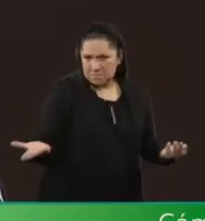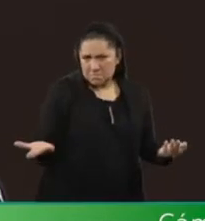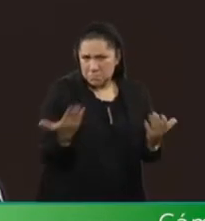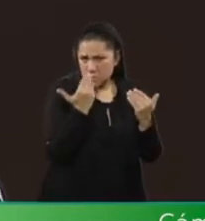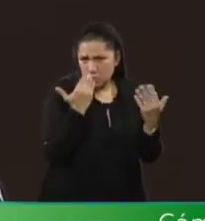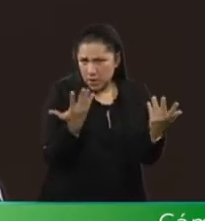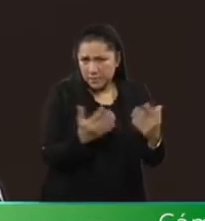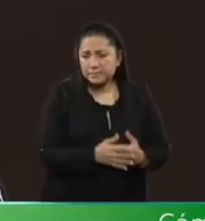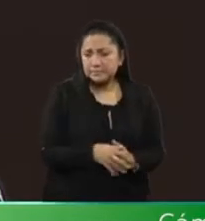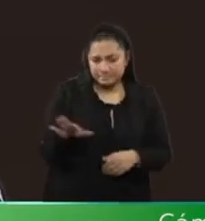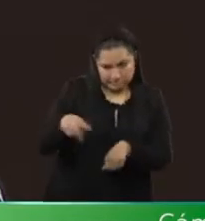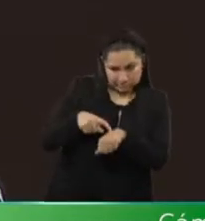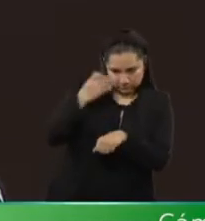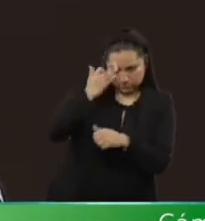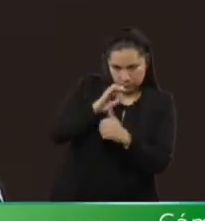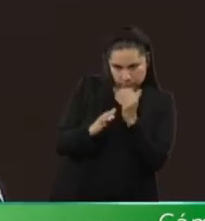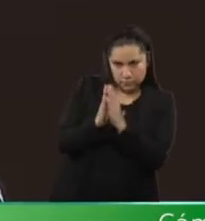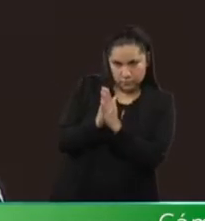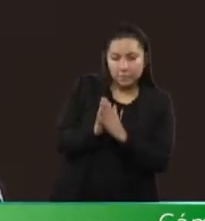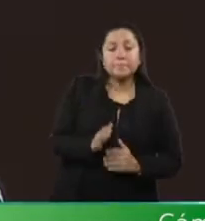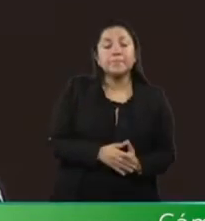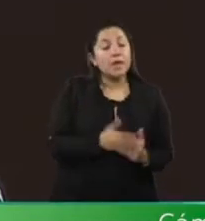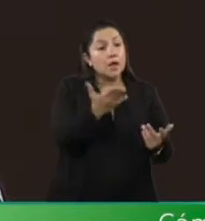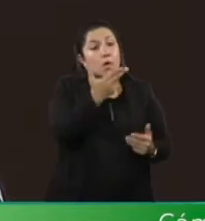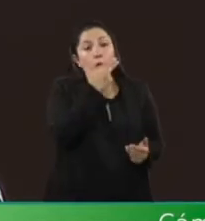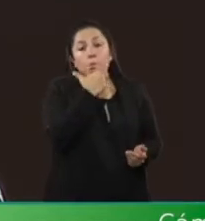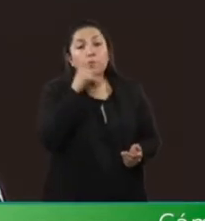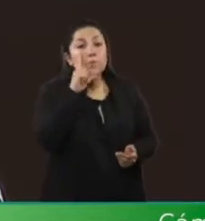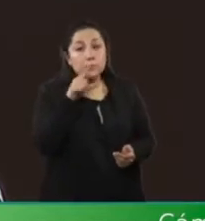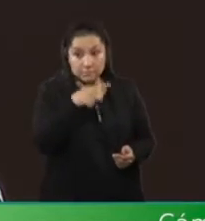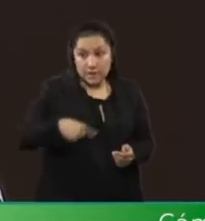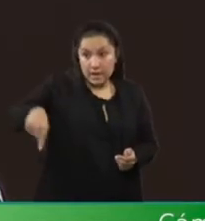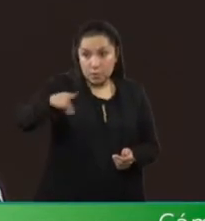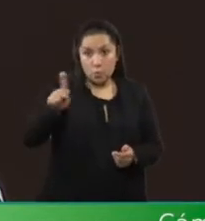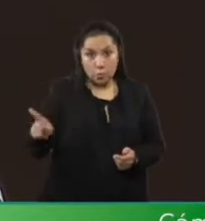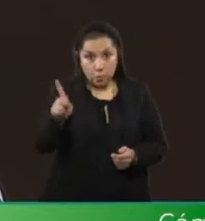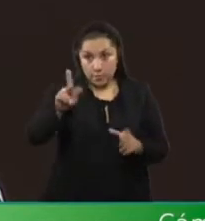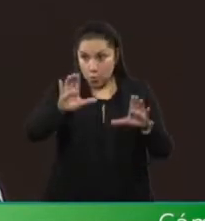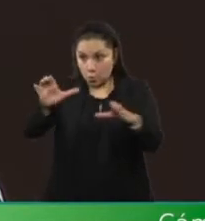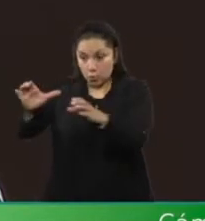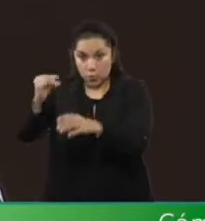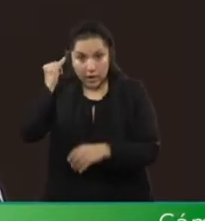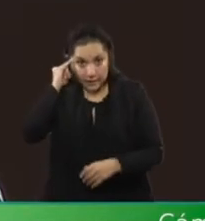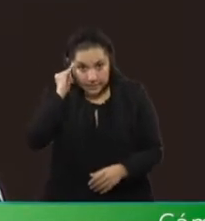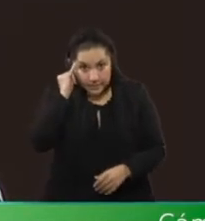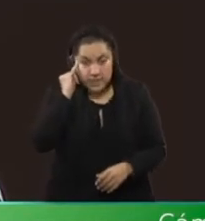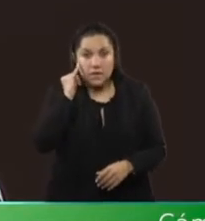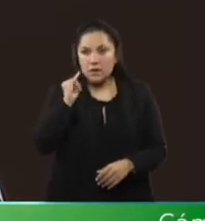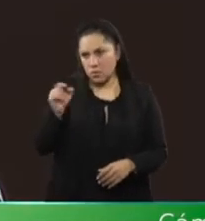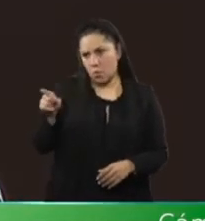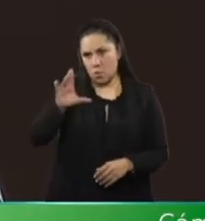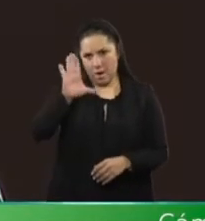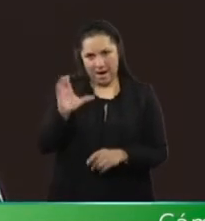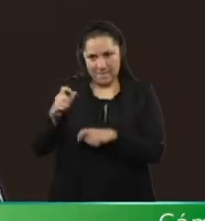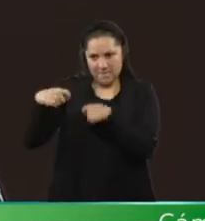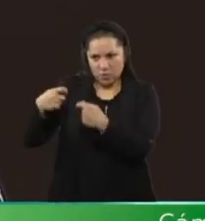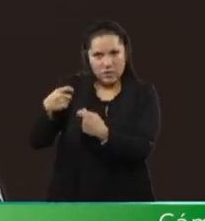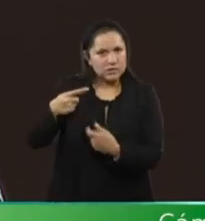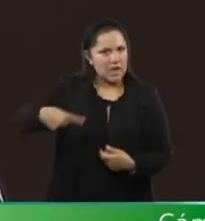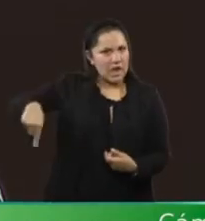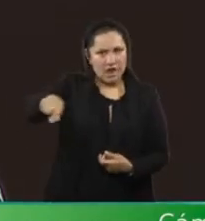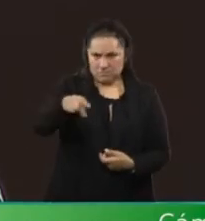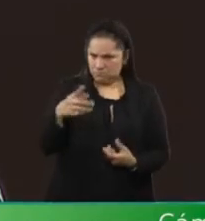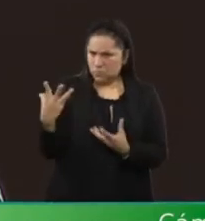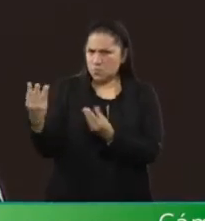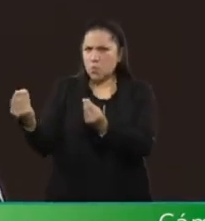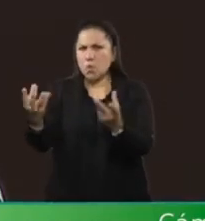grupos afrodescendientes tienen una gran carencia en cuestiones de pobreza extrema que debemos combatir. Y aquí no se